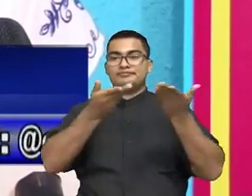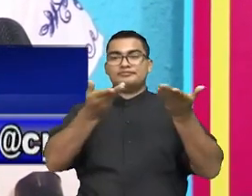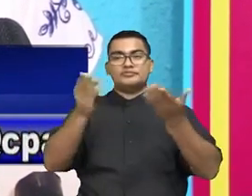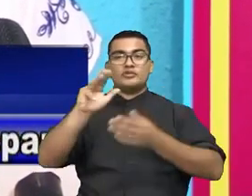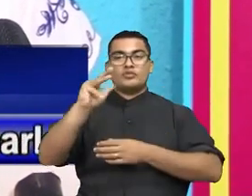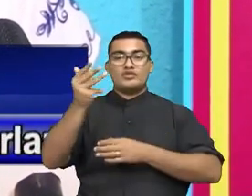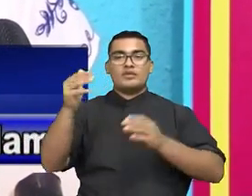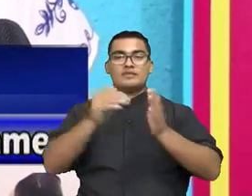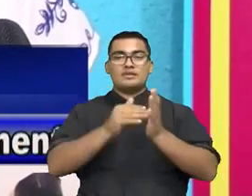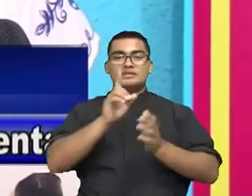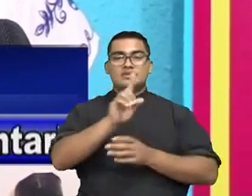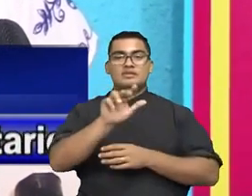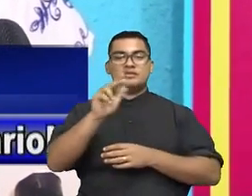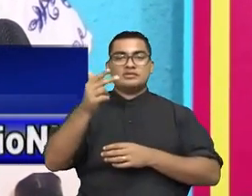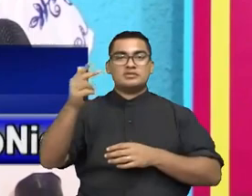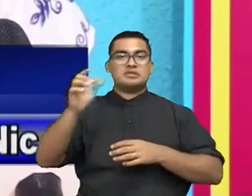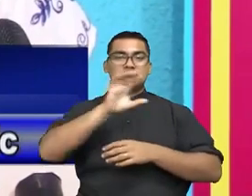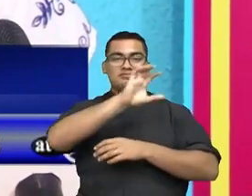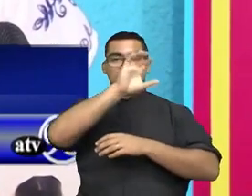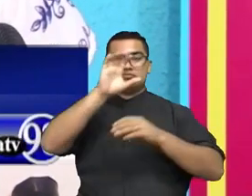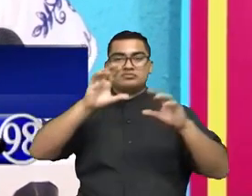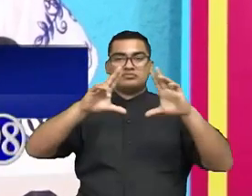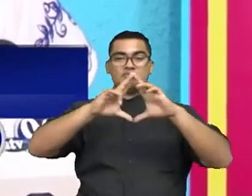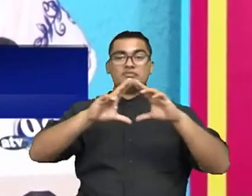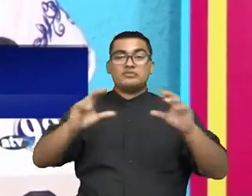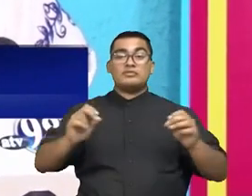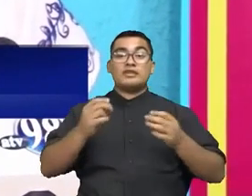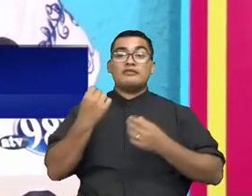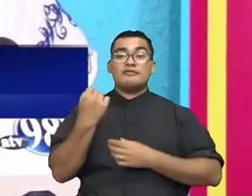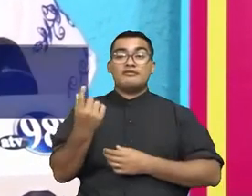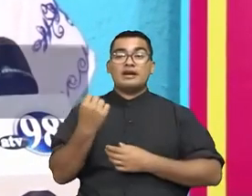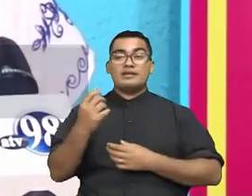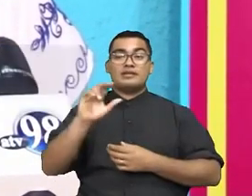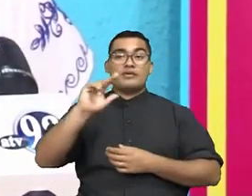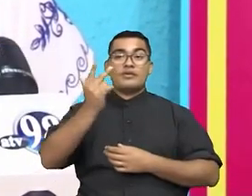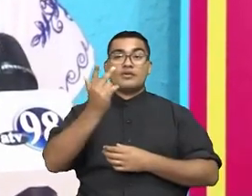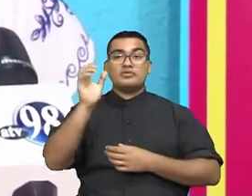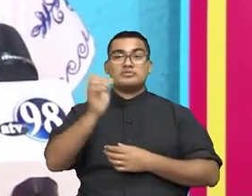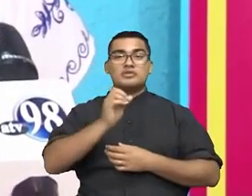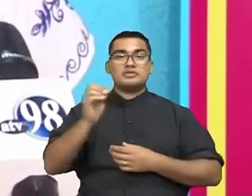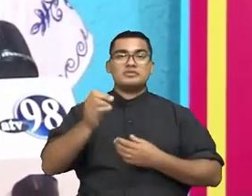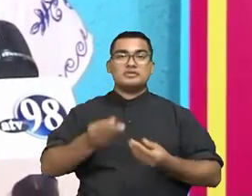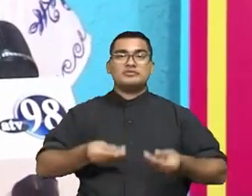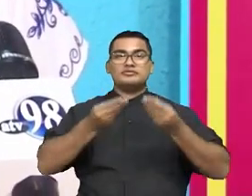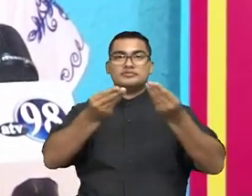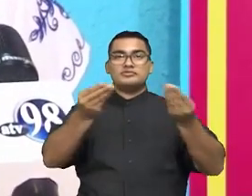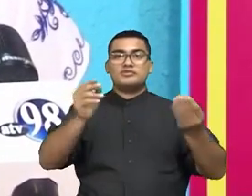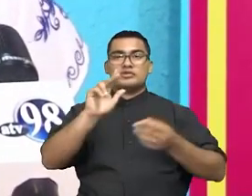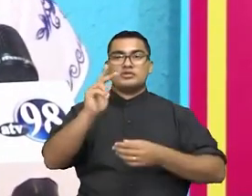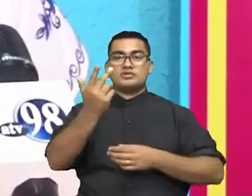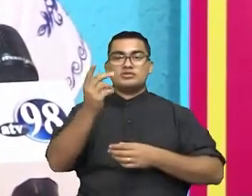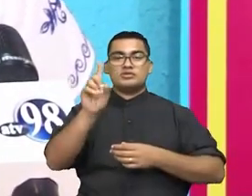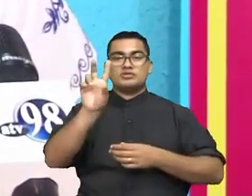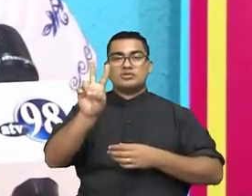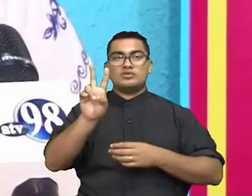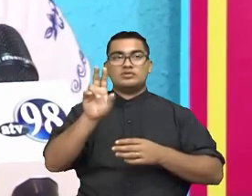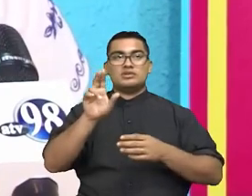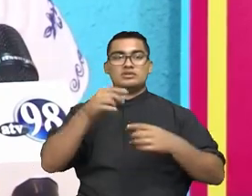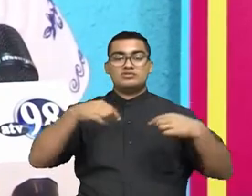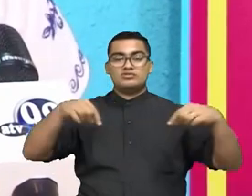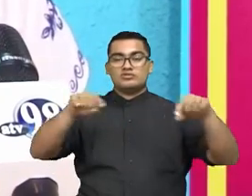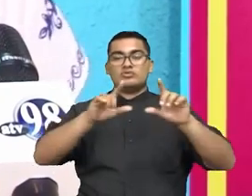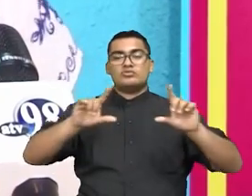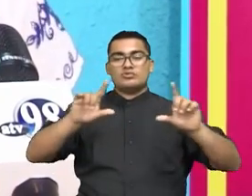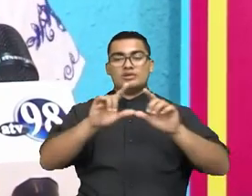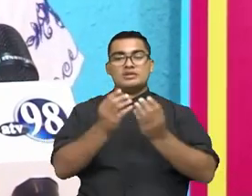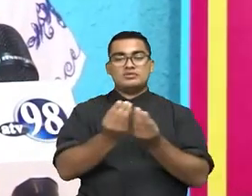lotes listos en todas las municipalidades, solo tenemos pendiente un 8%, que equivale a 812 lotes, ¿verdad? Y solo en